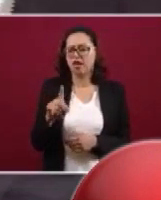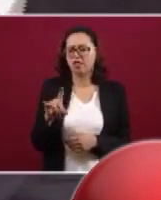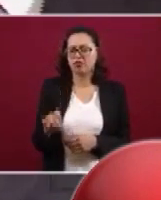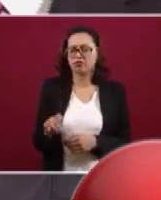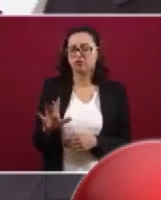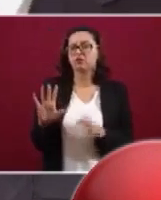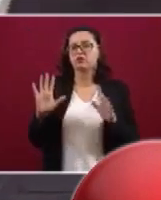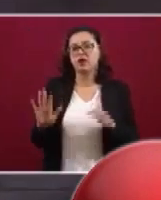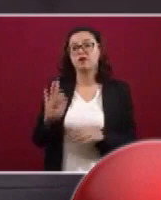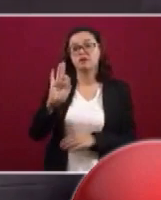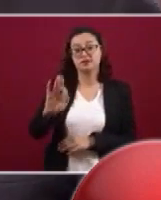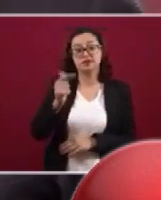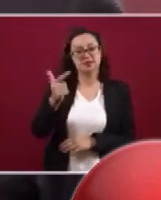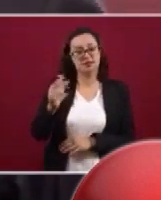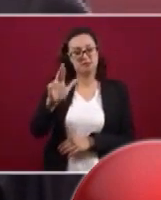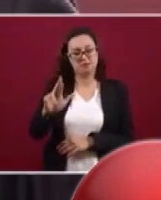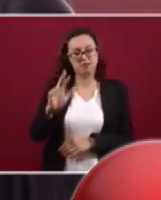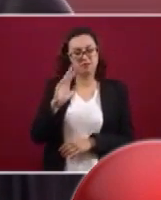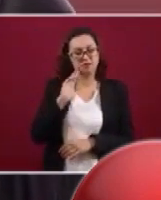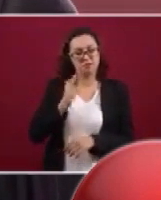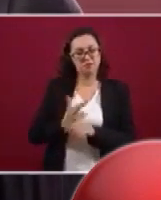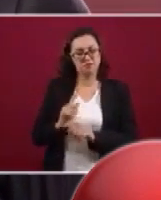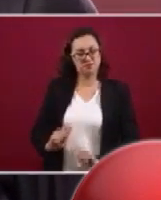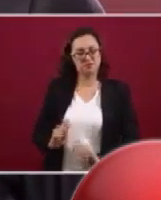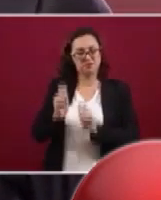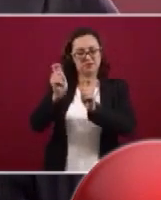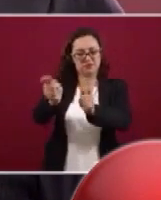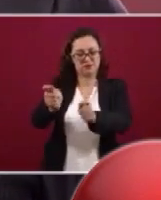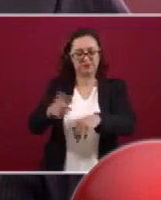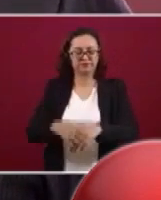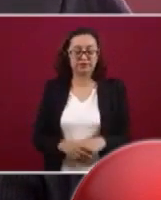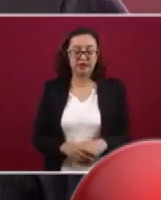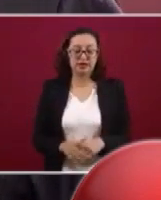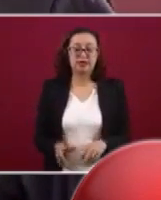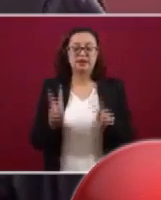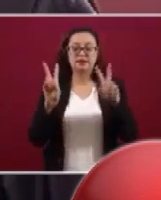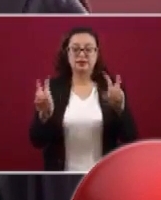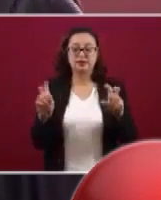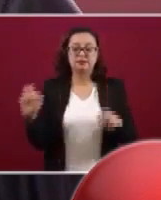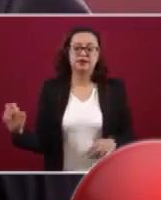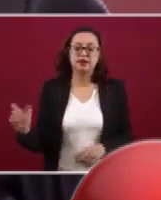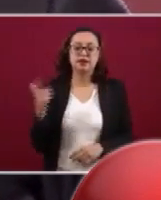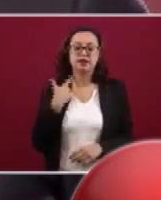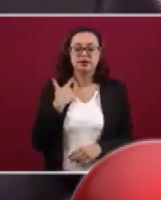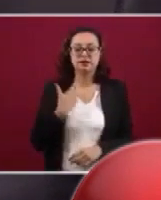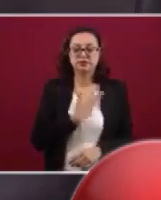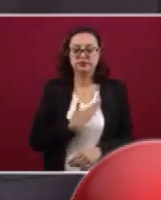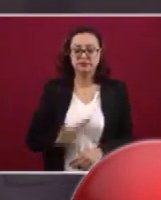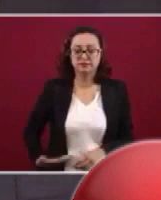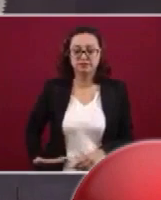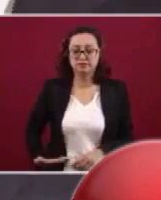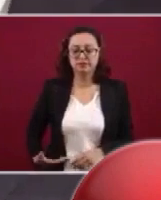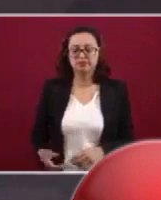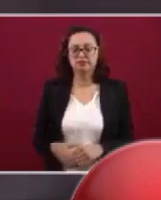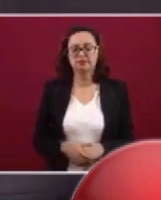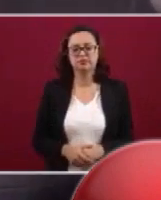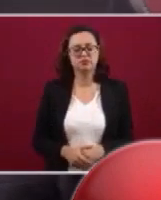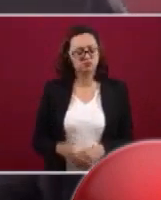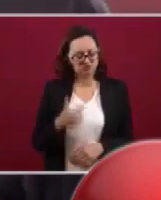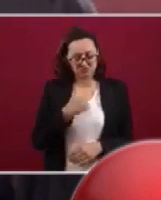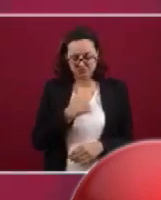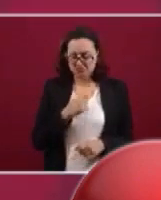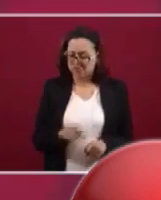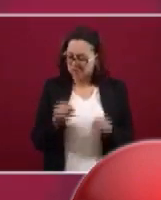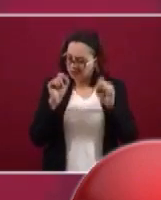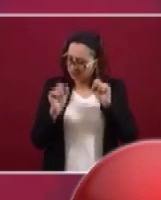ok en el caso de los expresidentes yo he sostenido que